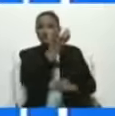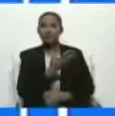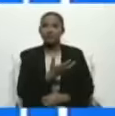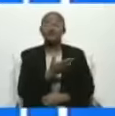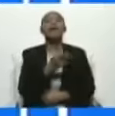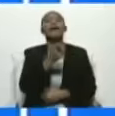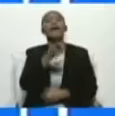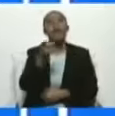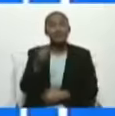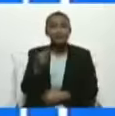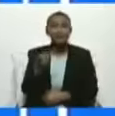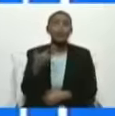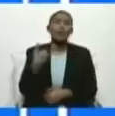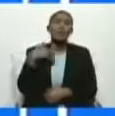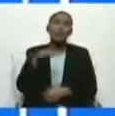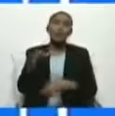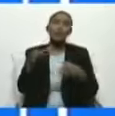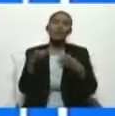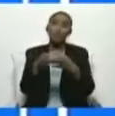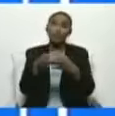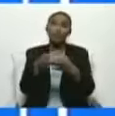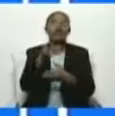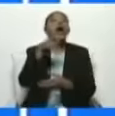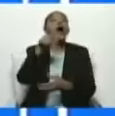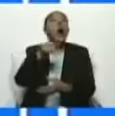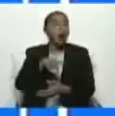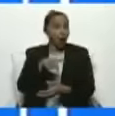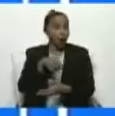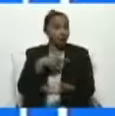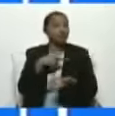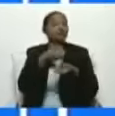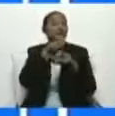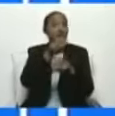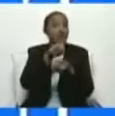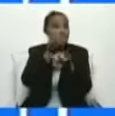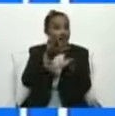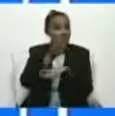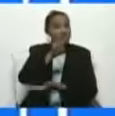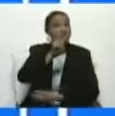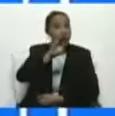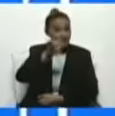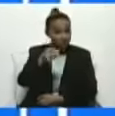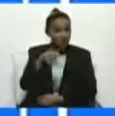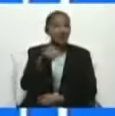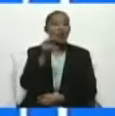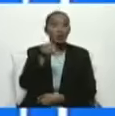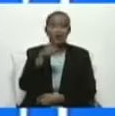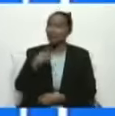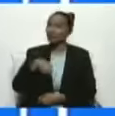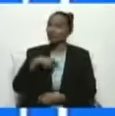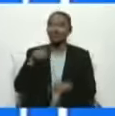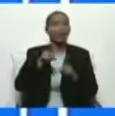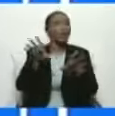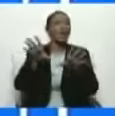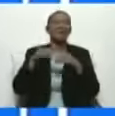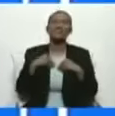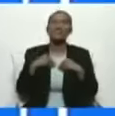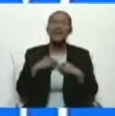Eso es lo que van a intentar hacer. Y escúchenlo, se los estamos diciendo hoy, 4 de junio, no lo vamos a permitir ni tantito